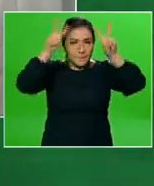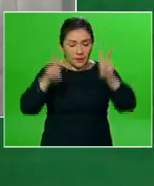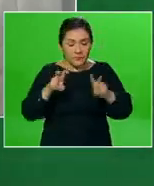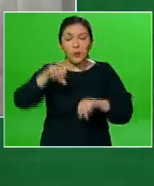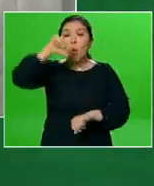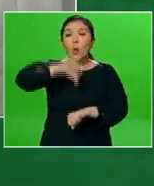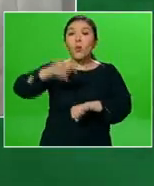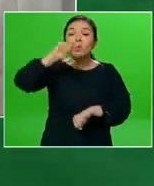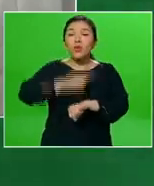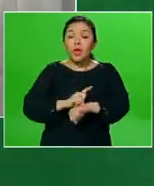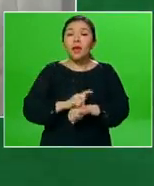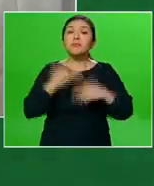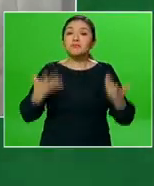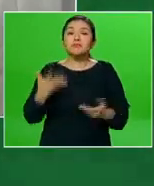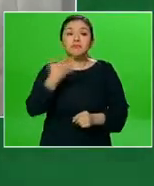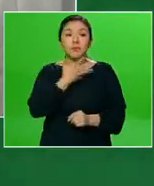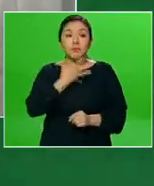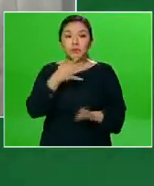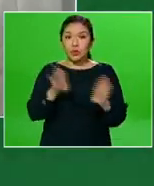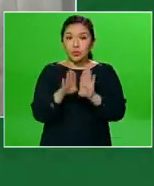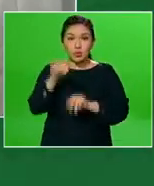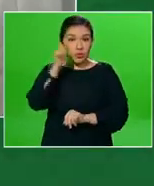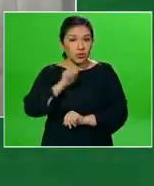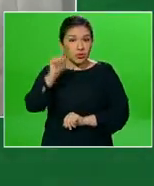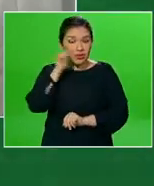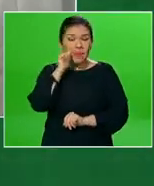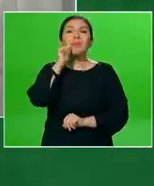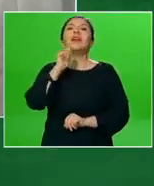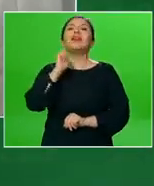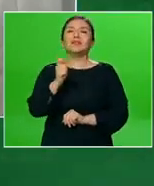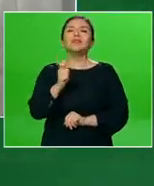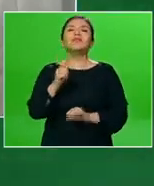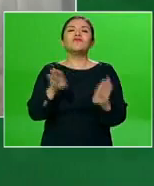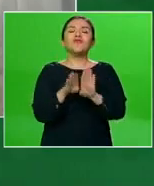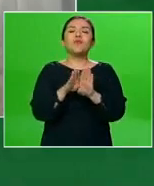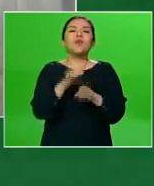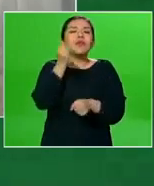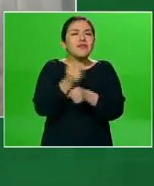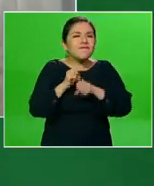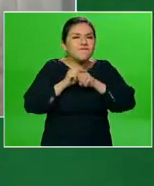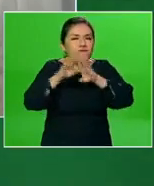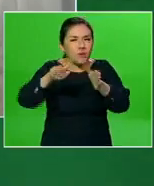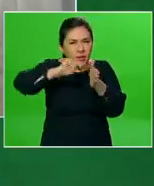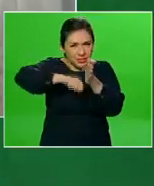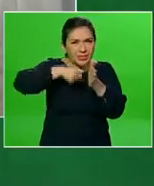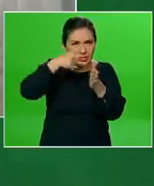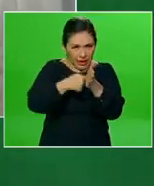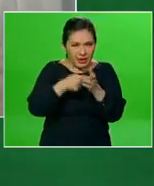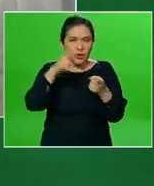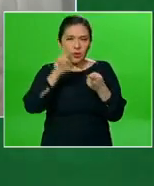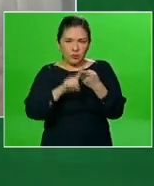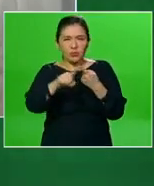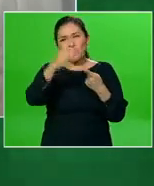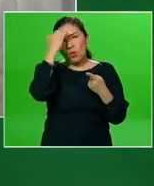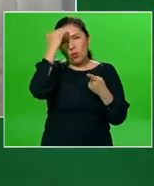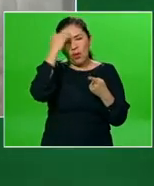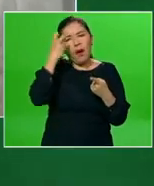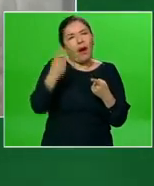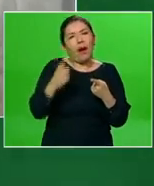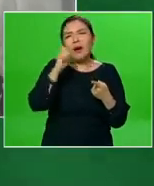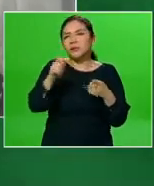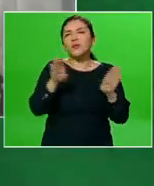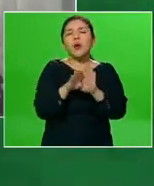día de hoy tendremos como siempre nuestro módulo del informe t el pico como ustedes saben es la